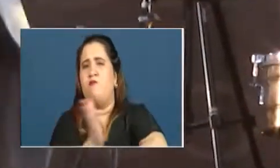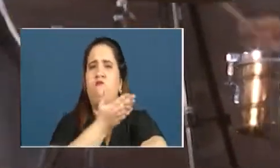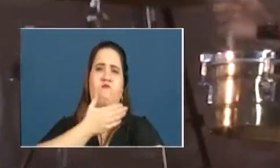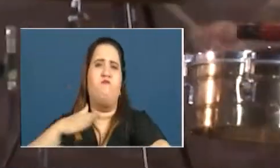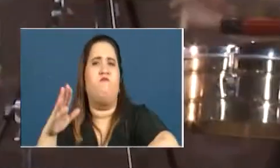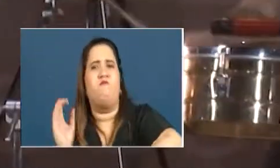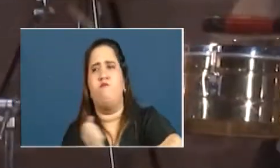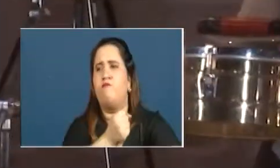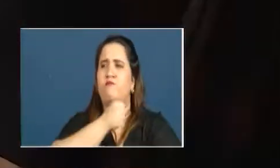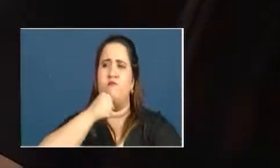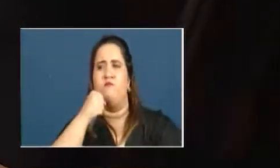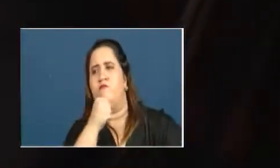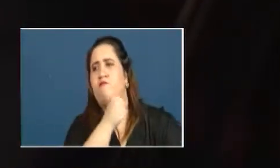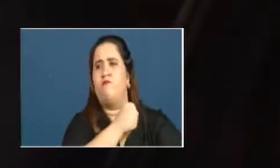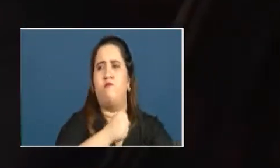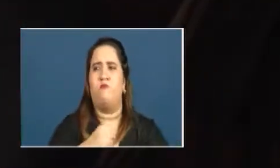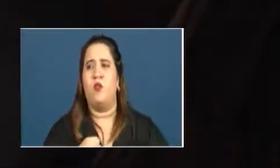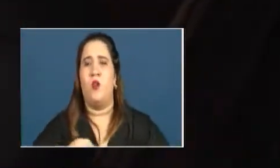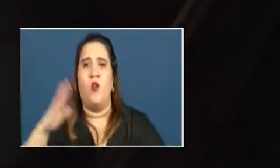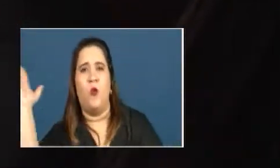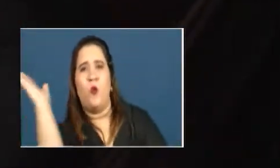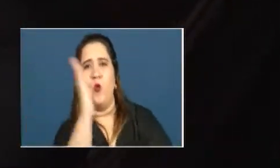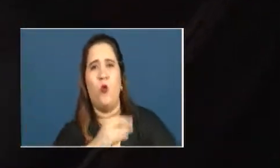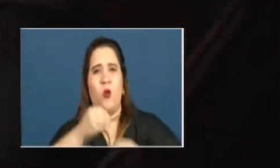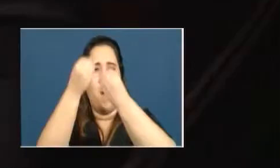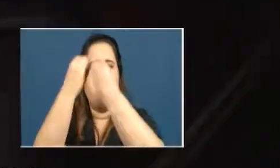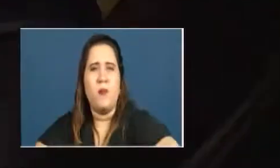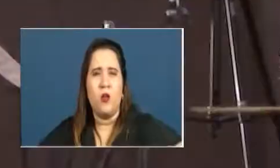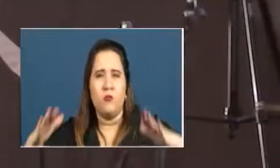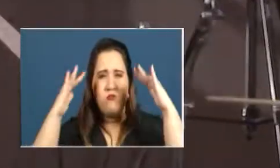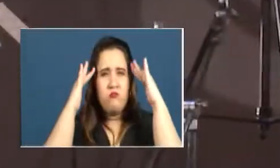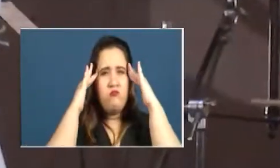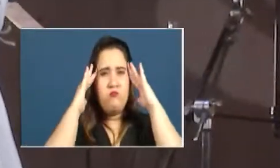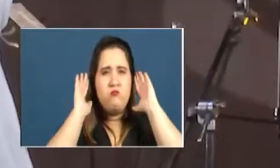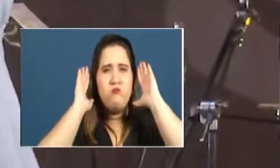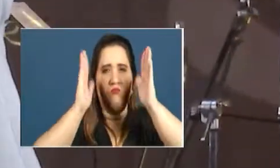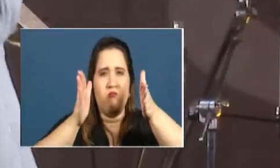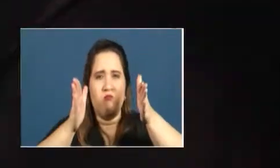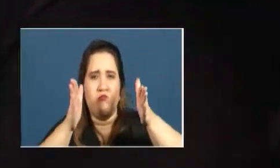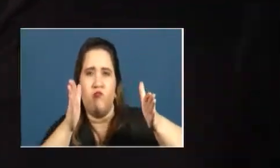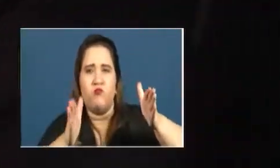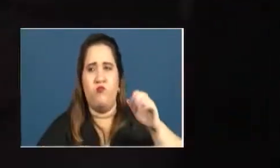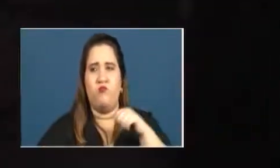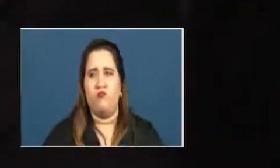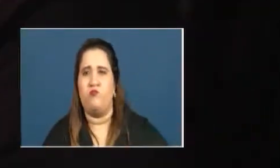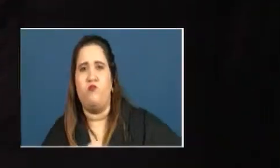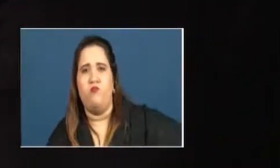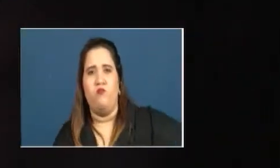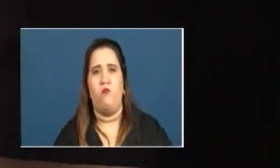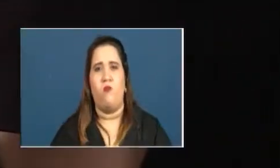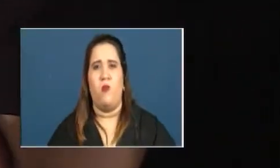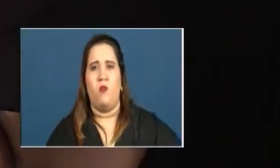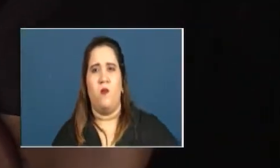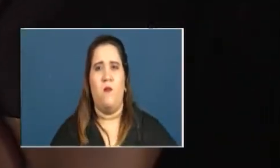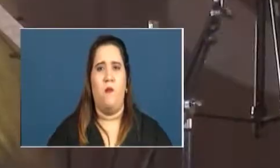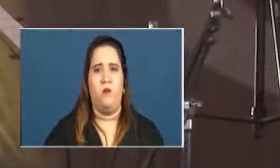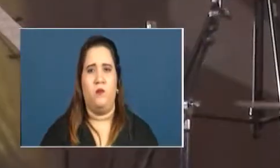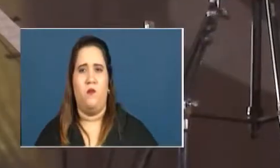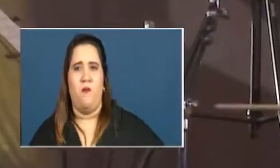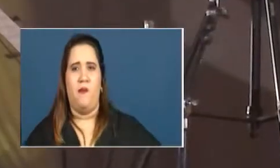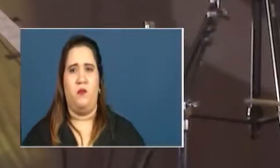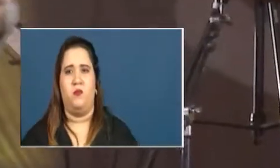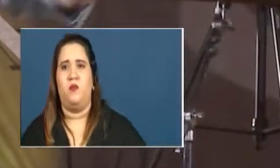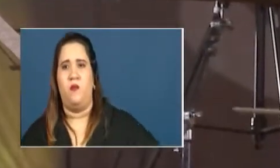ha gustado. Aquí me encuentro contento, aquí me siento curado. No me importa lo que